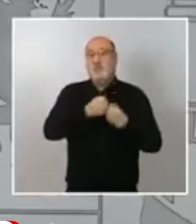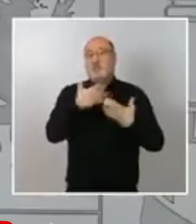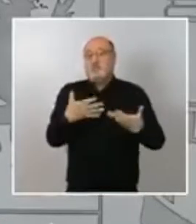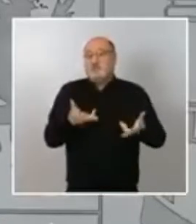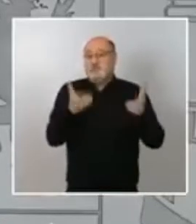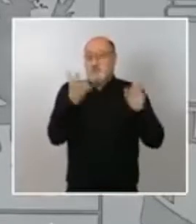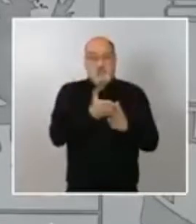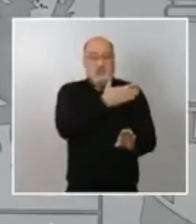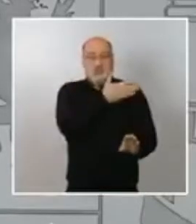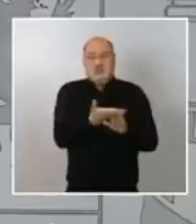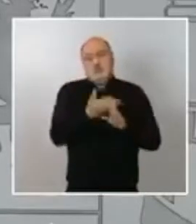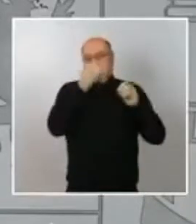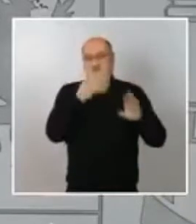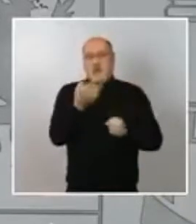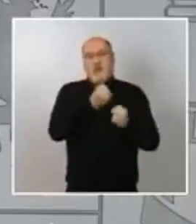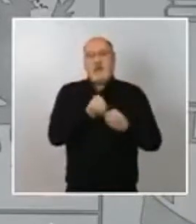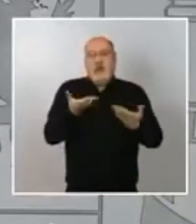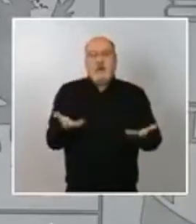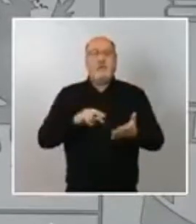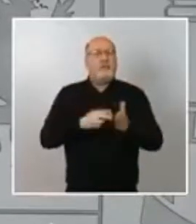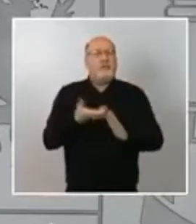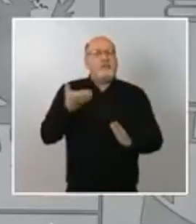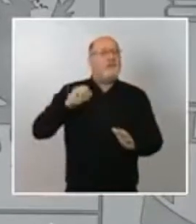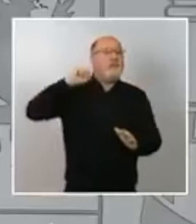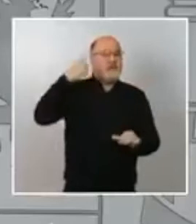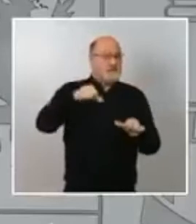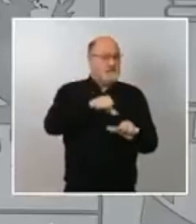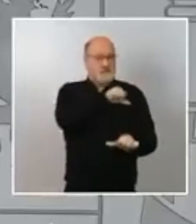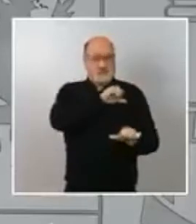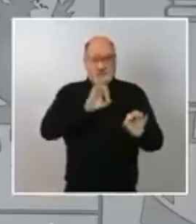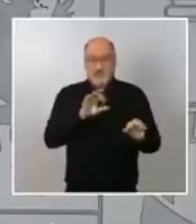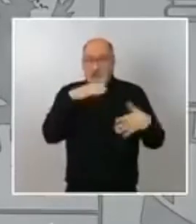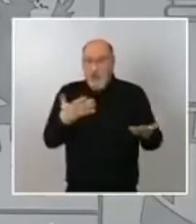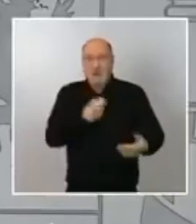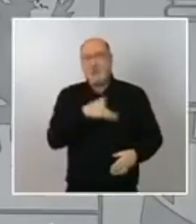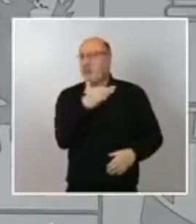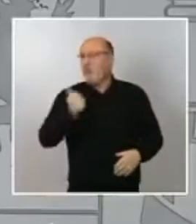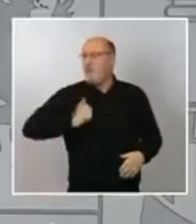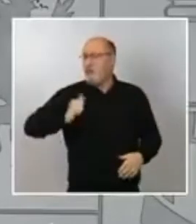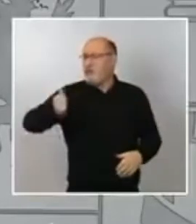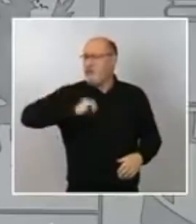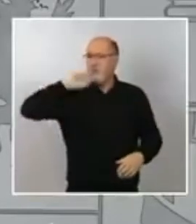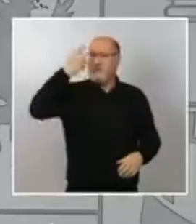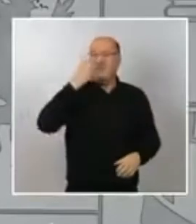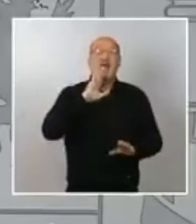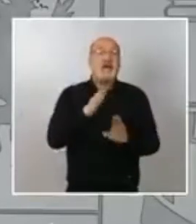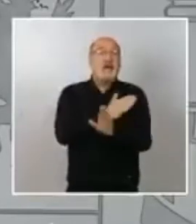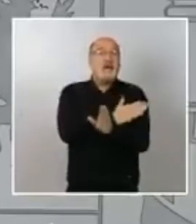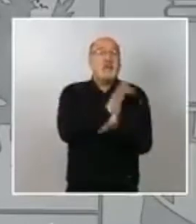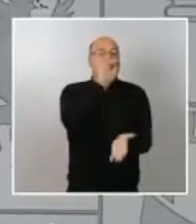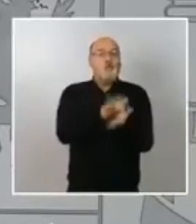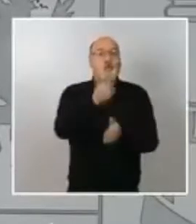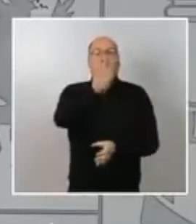quiero ser muy claro. Este plan es la mayor oportunidad para España desde la entrada de España en la Unión Europea. Y de eso hace